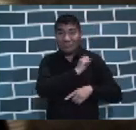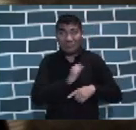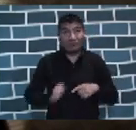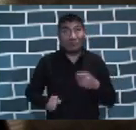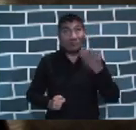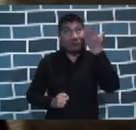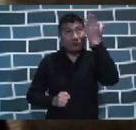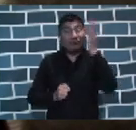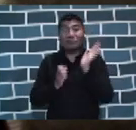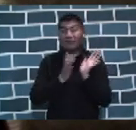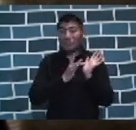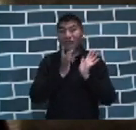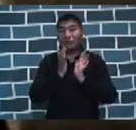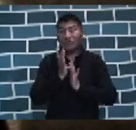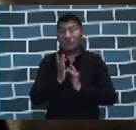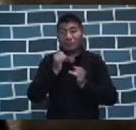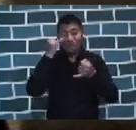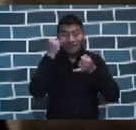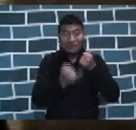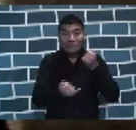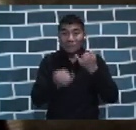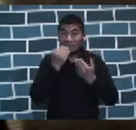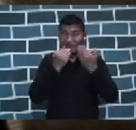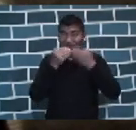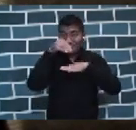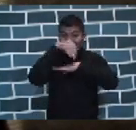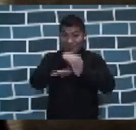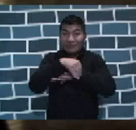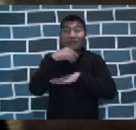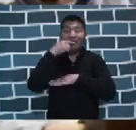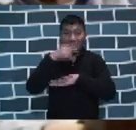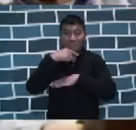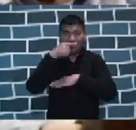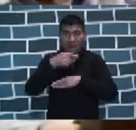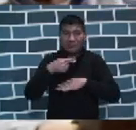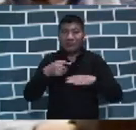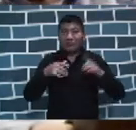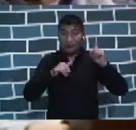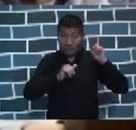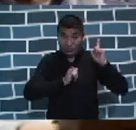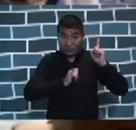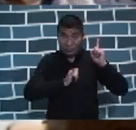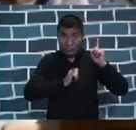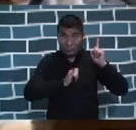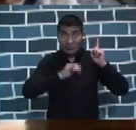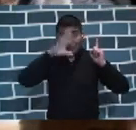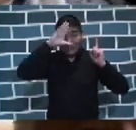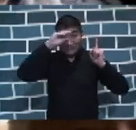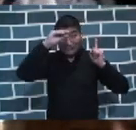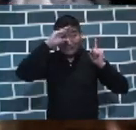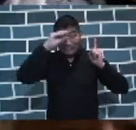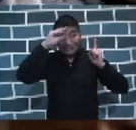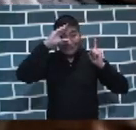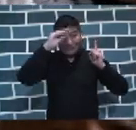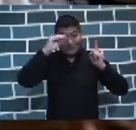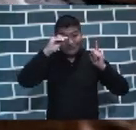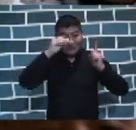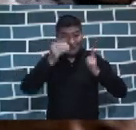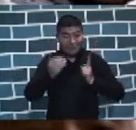jesús durante la última cena dice les enseñará introduce